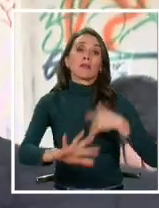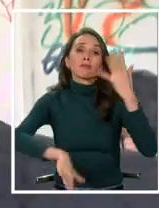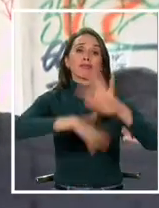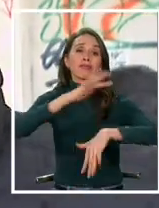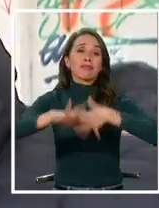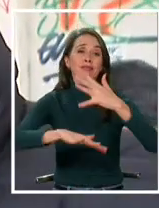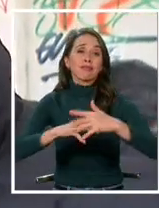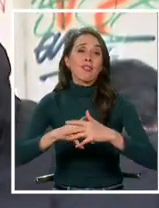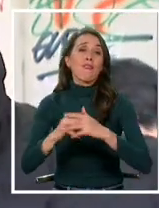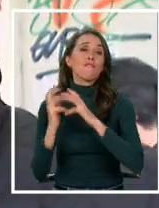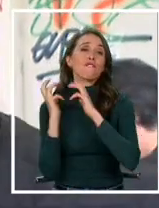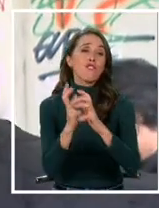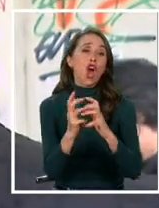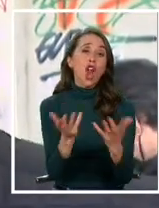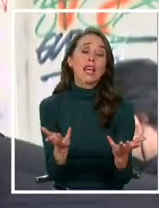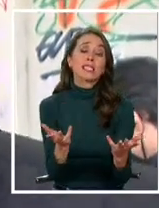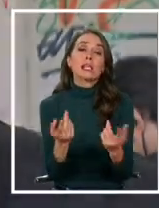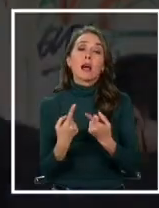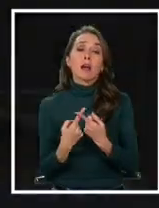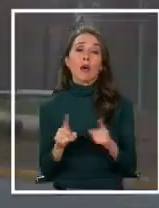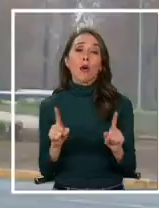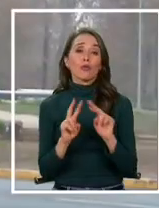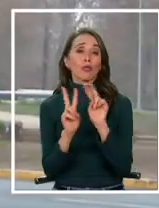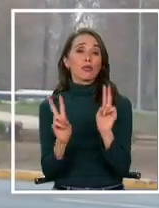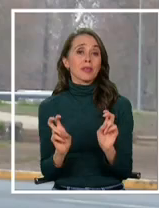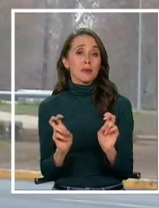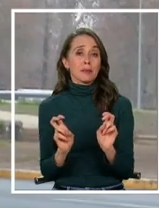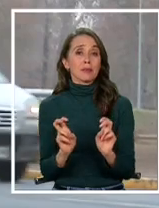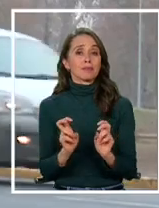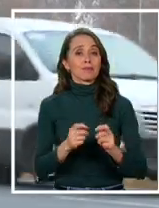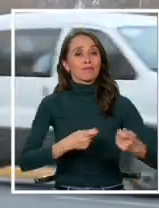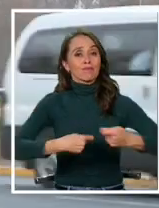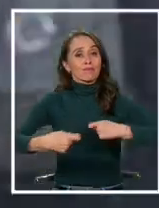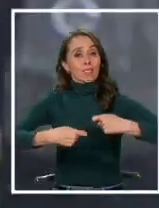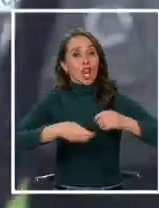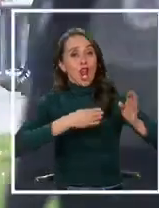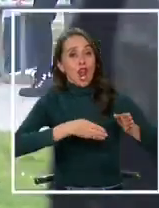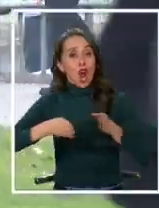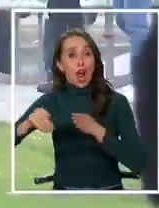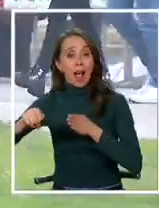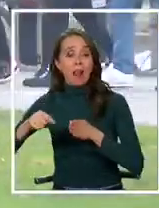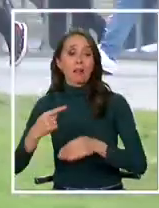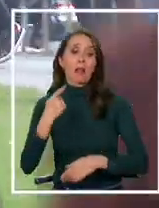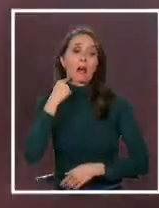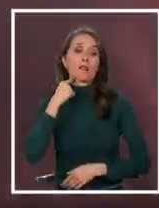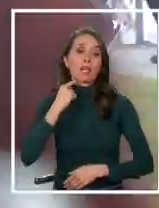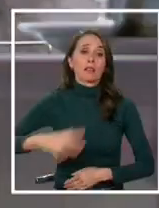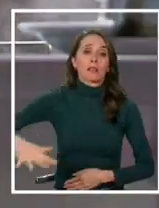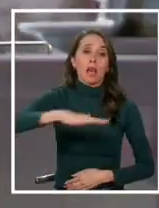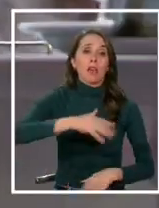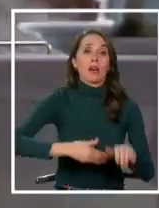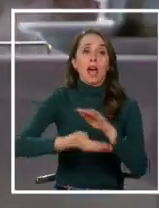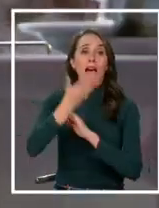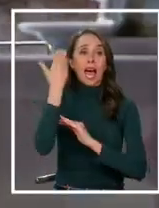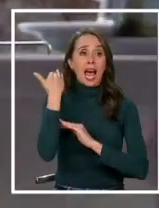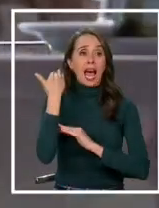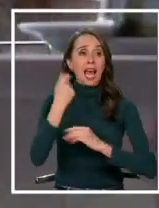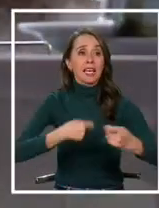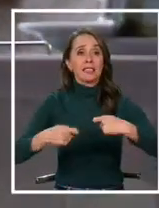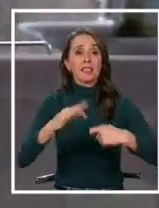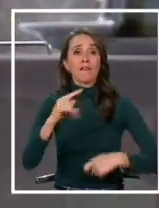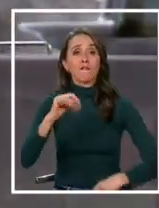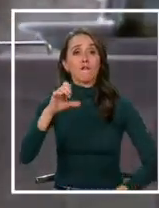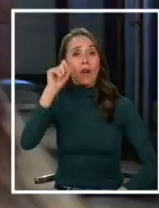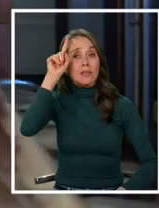violencia ya es otro es otro el tema los locatarios del sector también se han visto afectados la antigua fuente es un claro